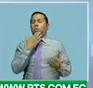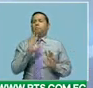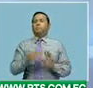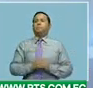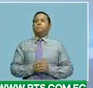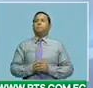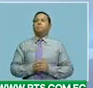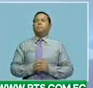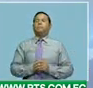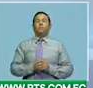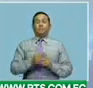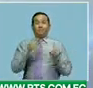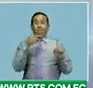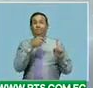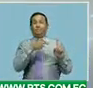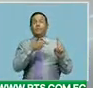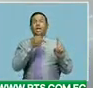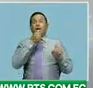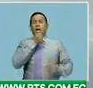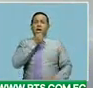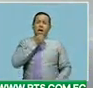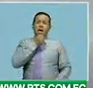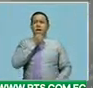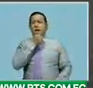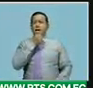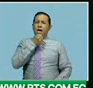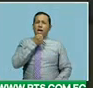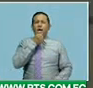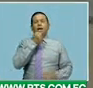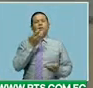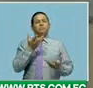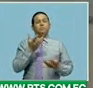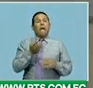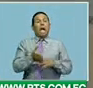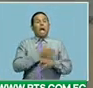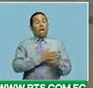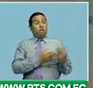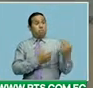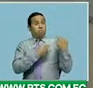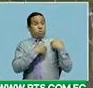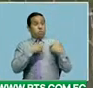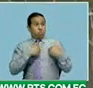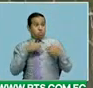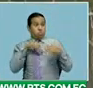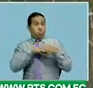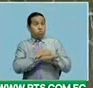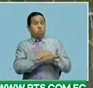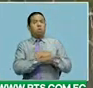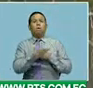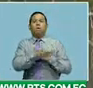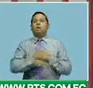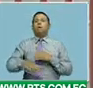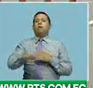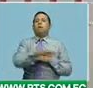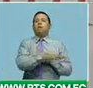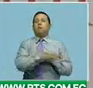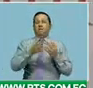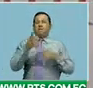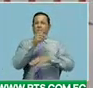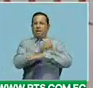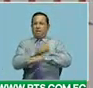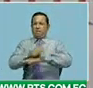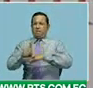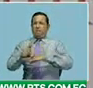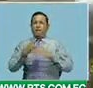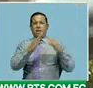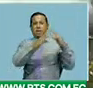Fue su última presentación, su último contrato, al que acudió la noche de este sábado en una urbanización de La Aurora, en Daule, provincia de